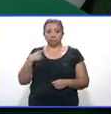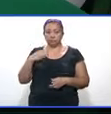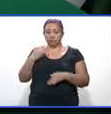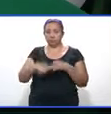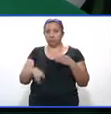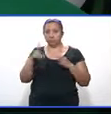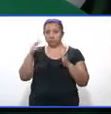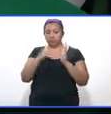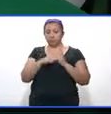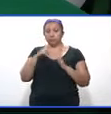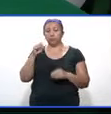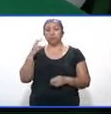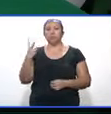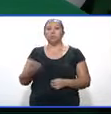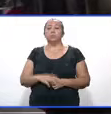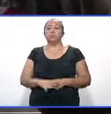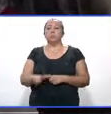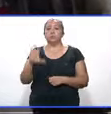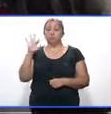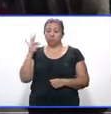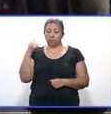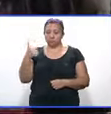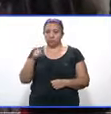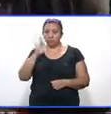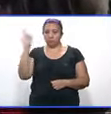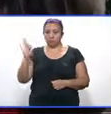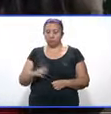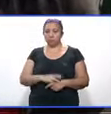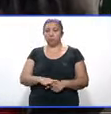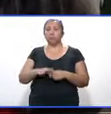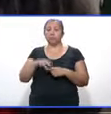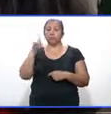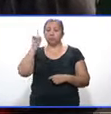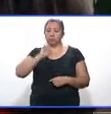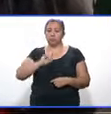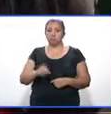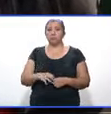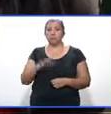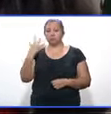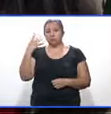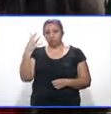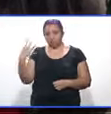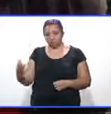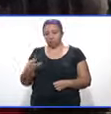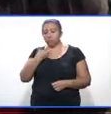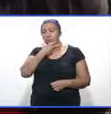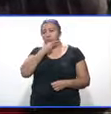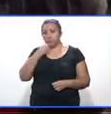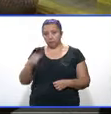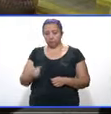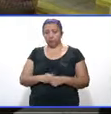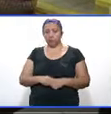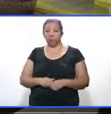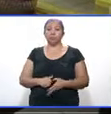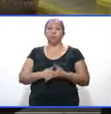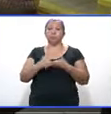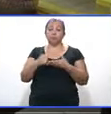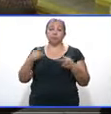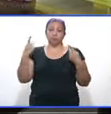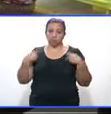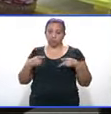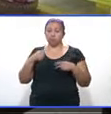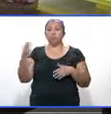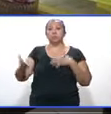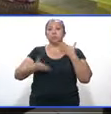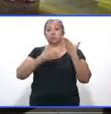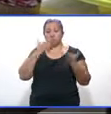del 2022, de las cuales el 46% fue representado por mujeres y el 54% por hombres. Para beneficio de los usuarios de los